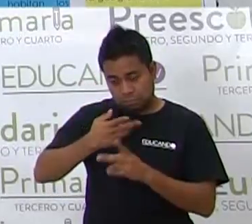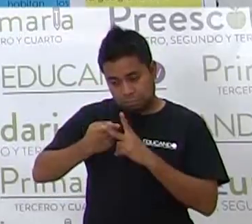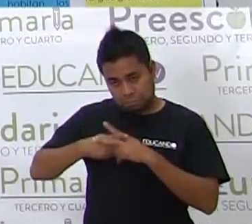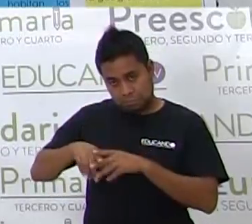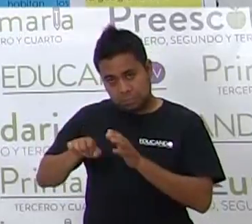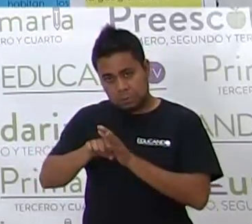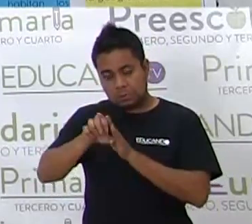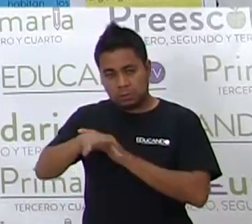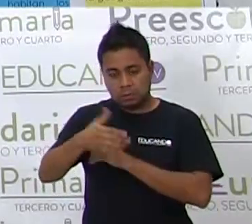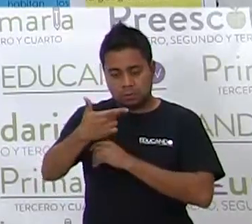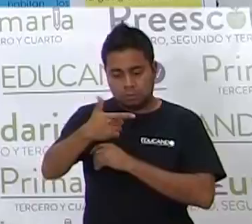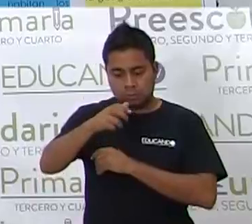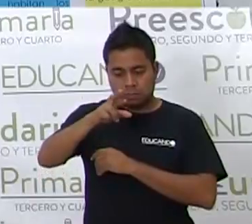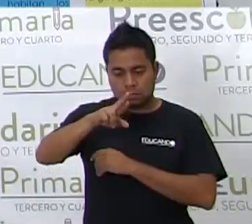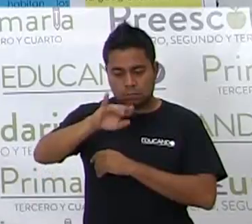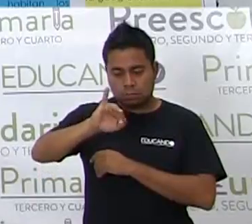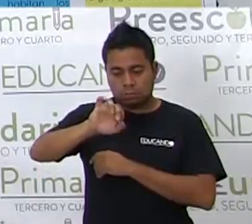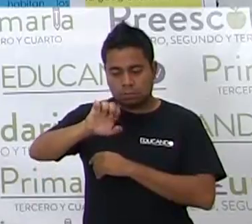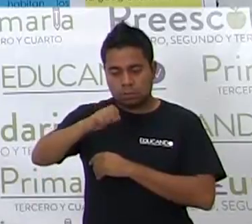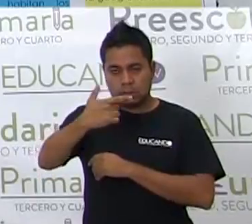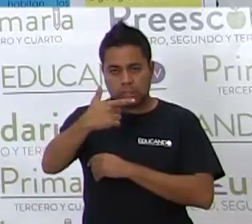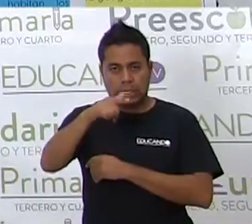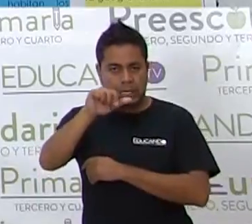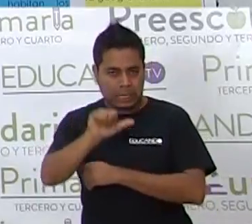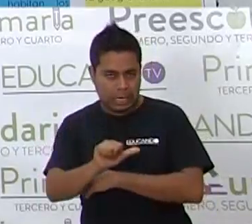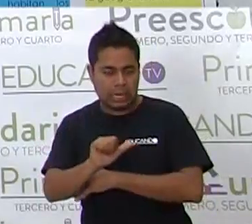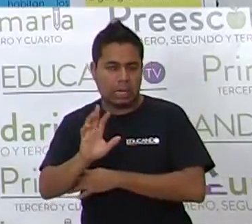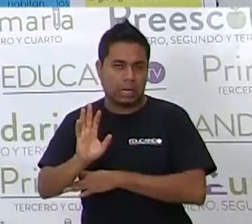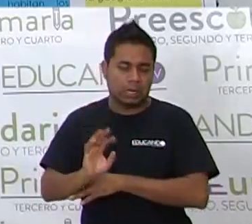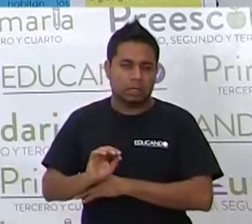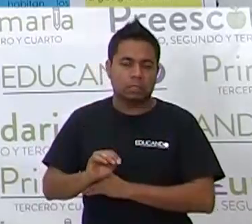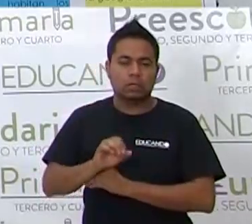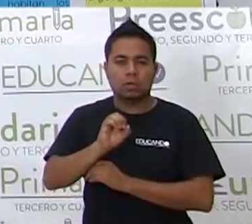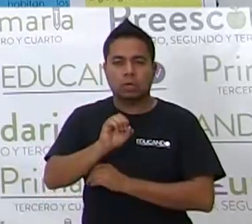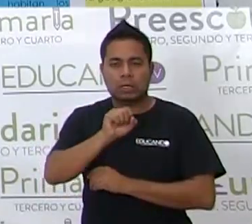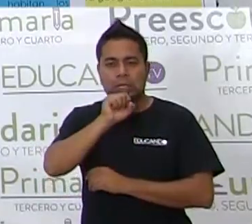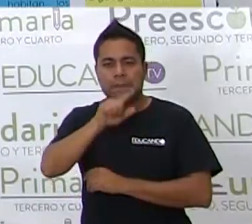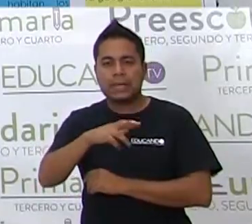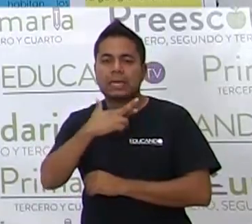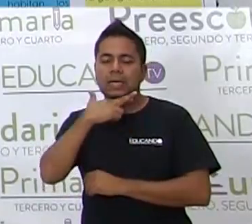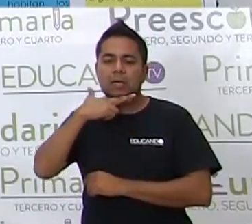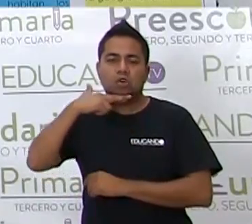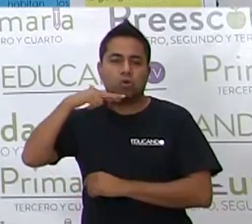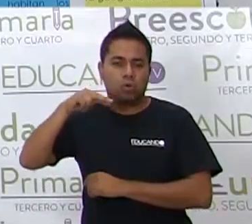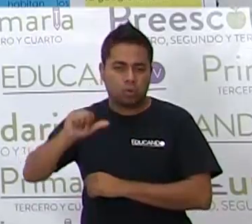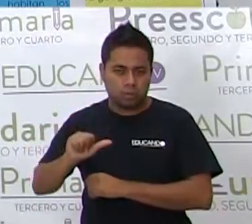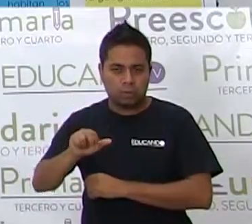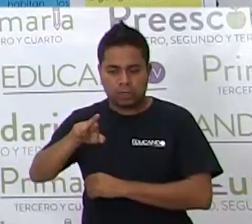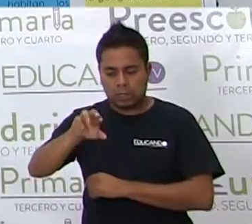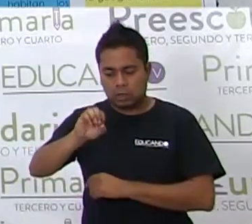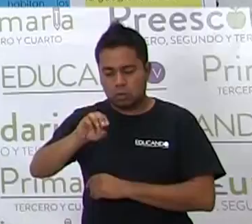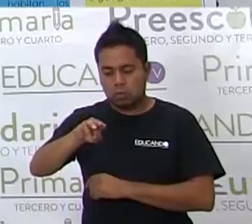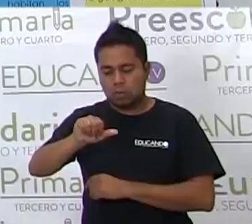la griega, bien, como puede ser la romana,